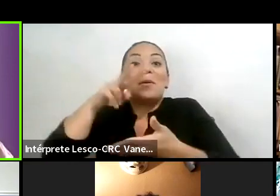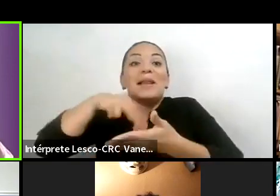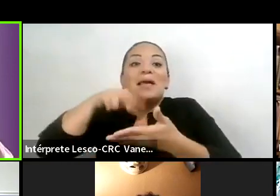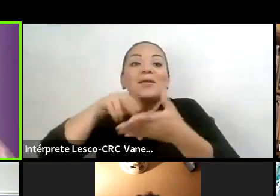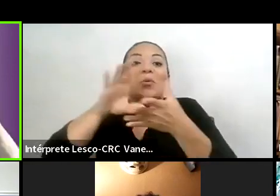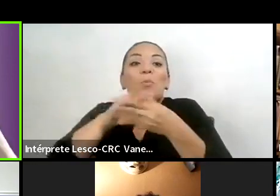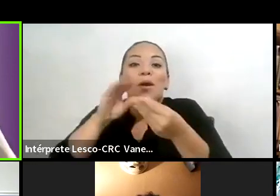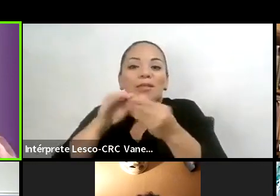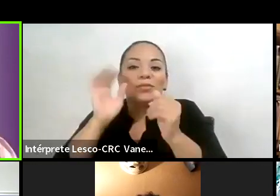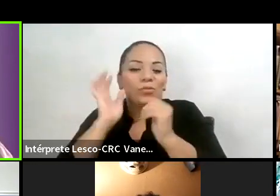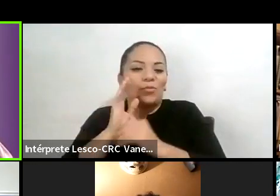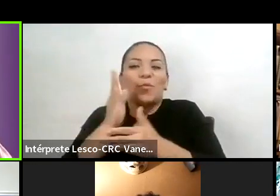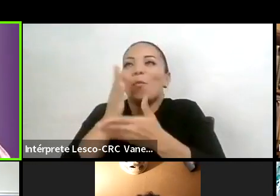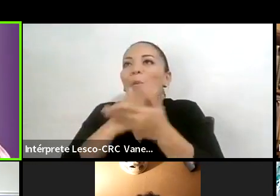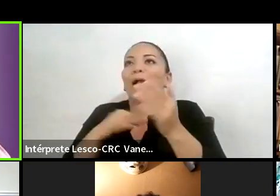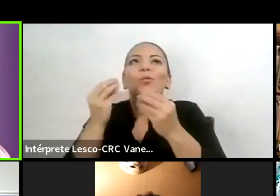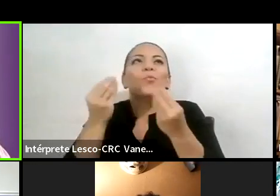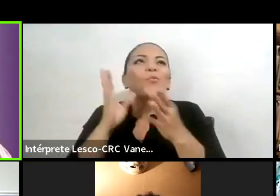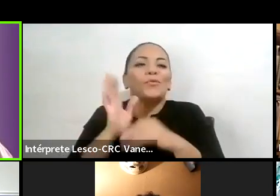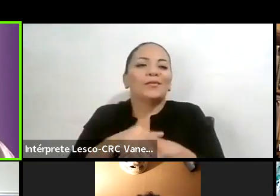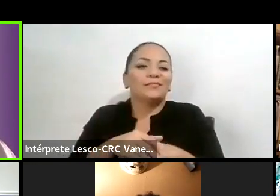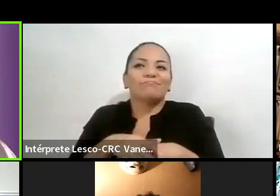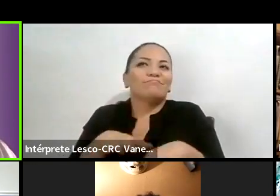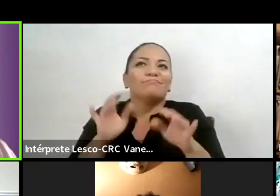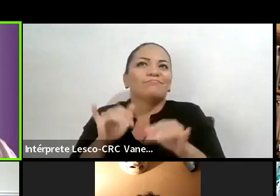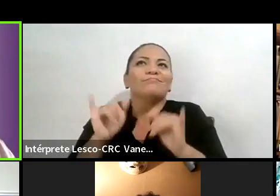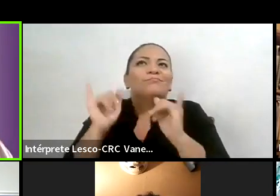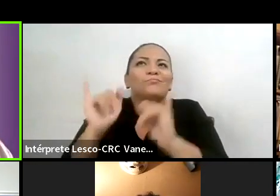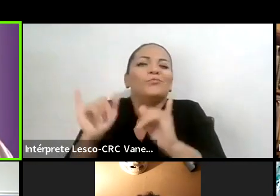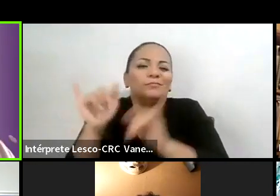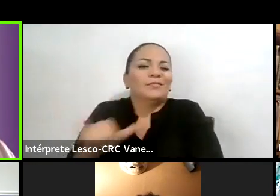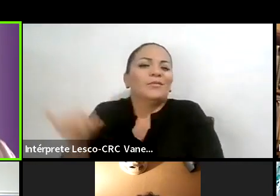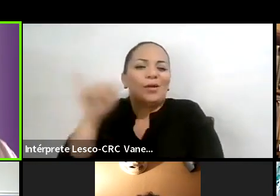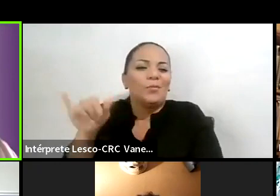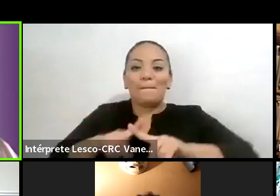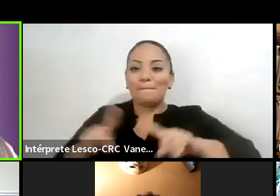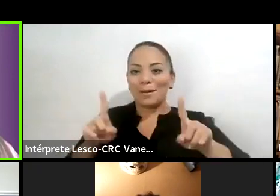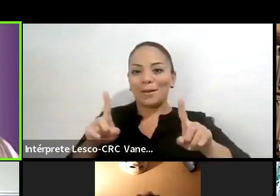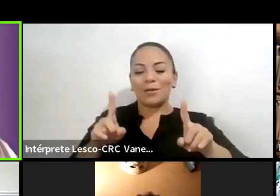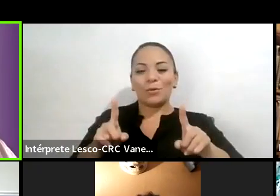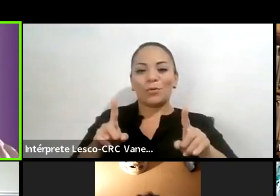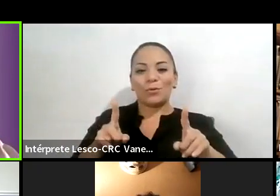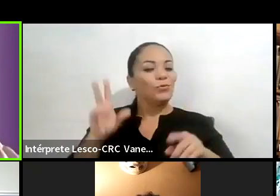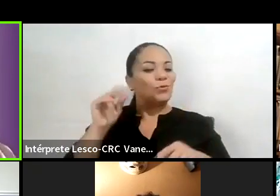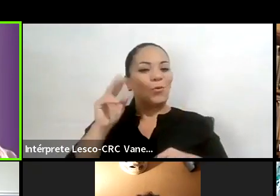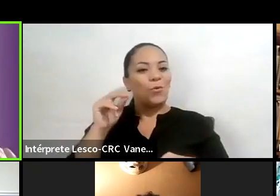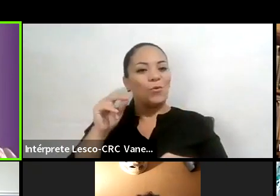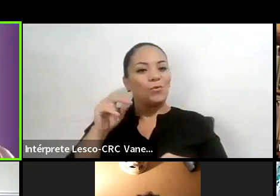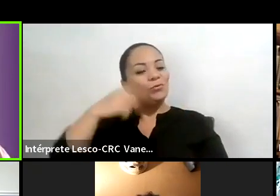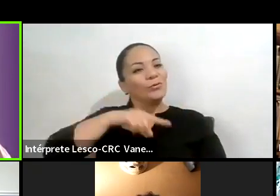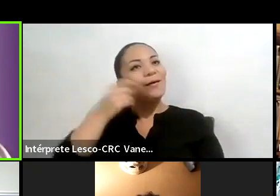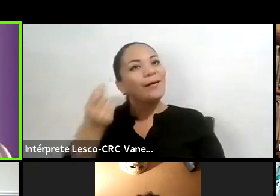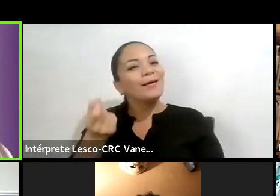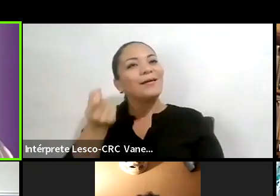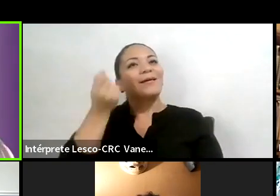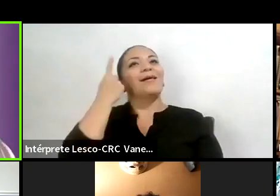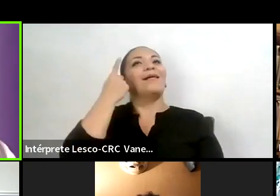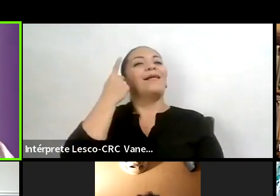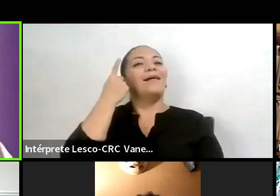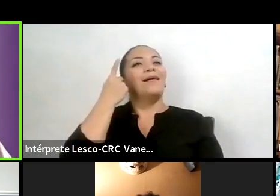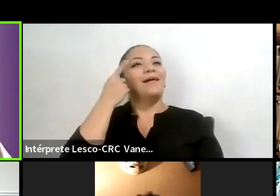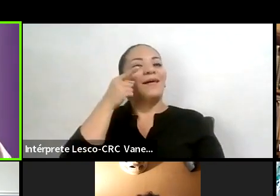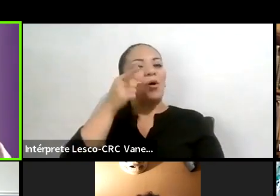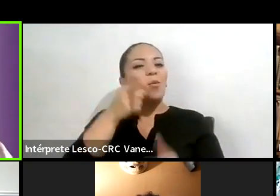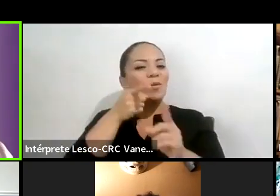la cosa más tiesa del mundo, ¿verdad? Pensé que era leer el cuento, pero había que entender que era para niñas y